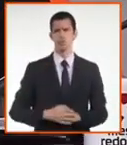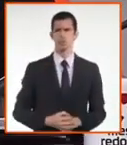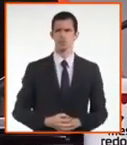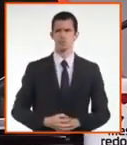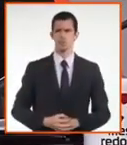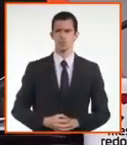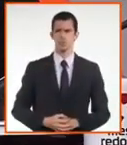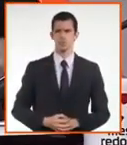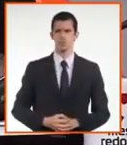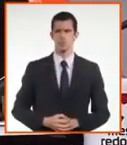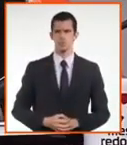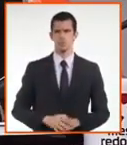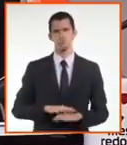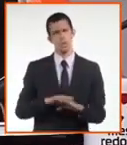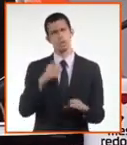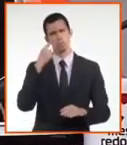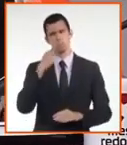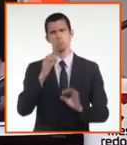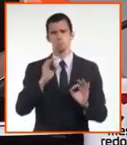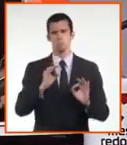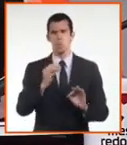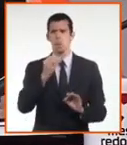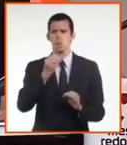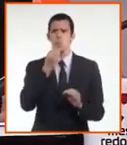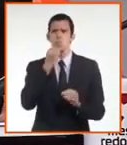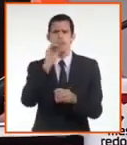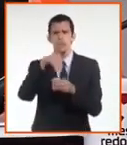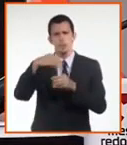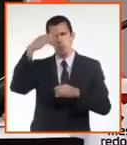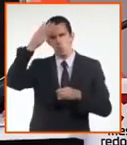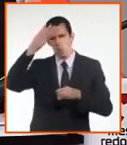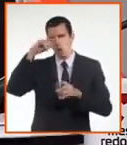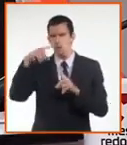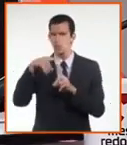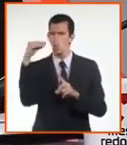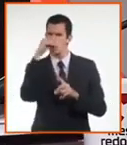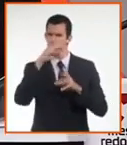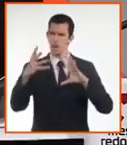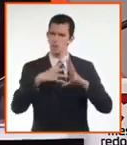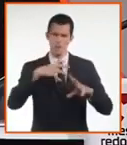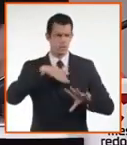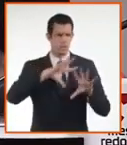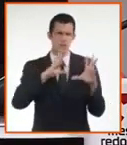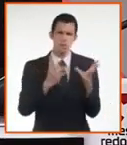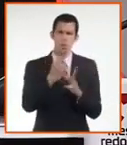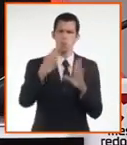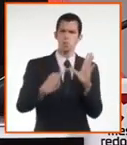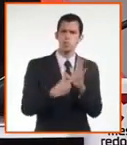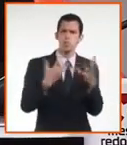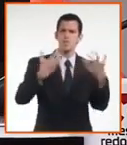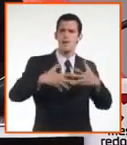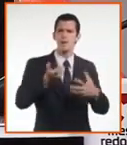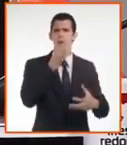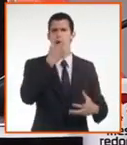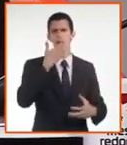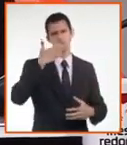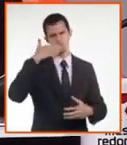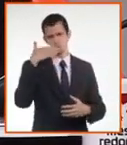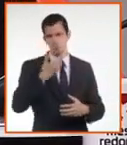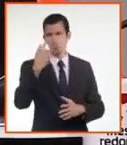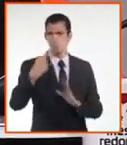alta tecnología y medicamentos que no sólo cubren el sistema nacional de salud sino que se pueden exportar sobre una fuente